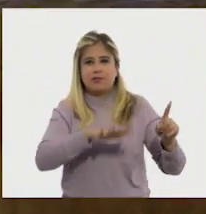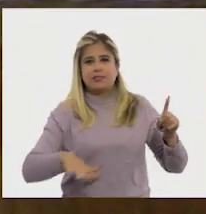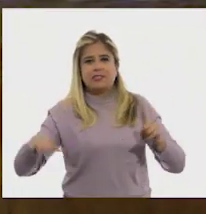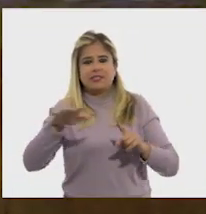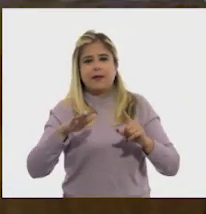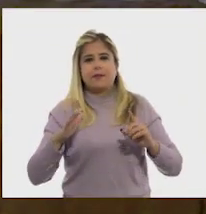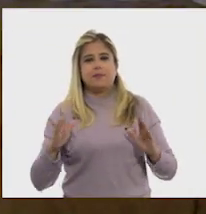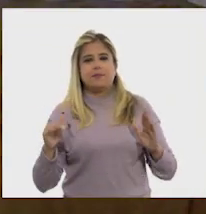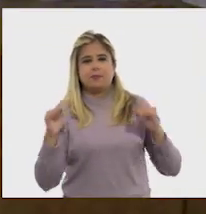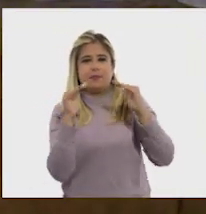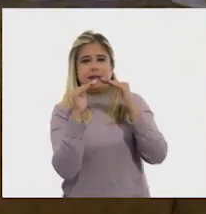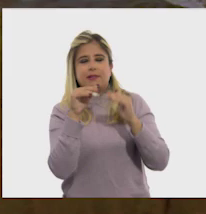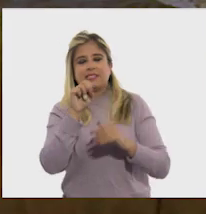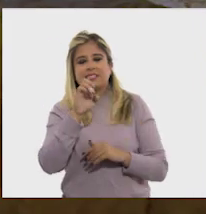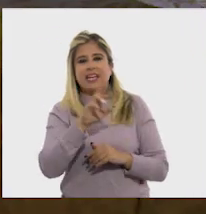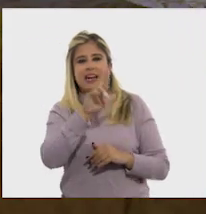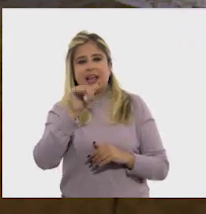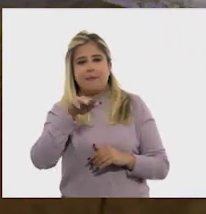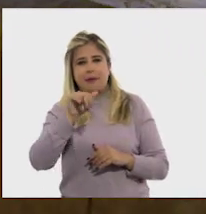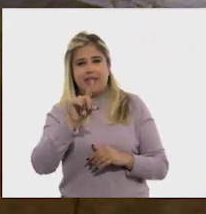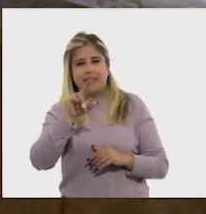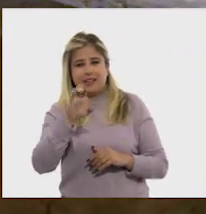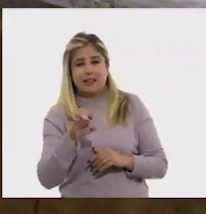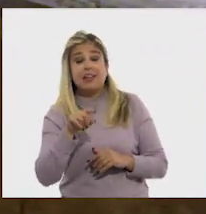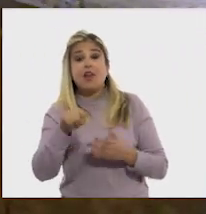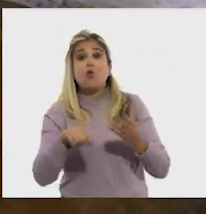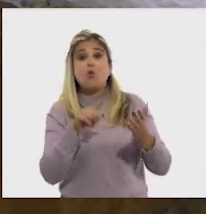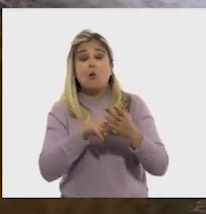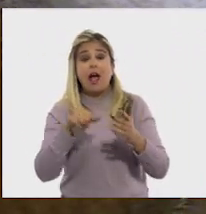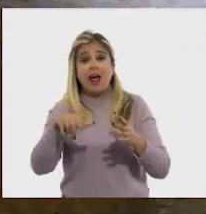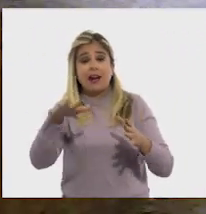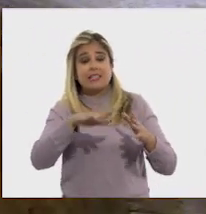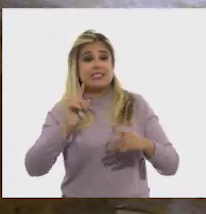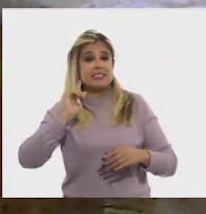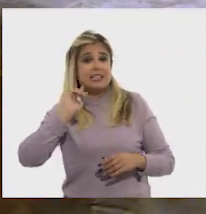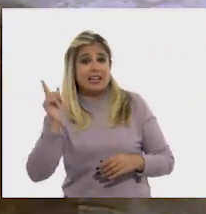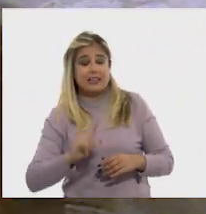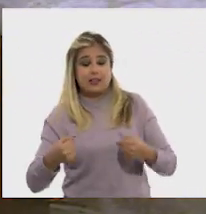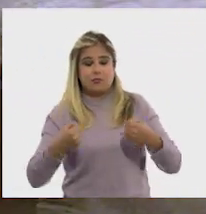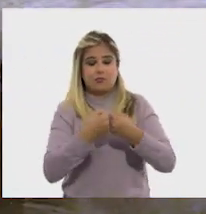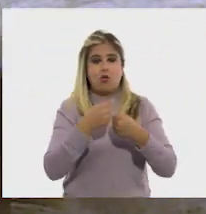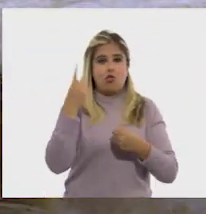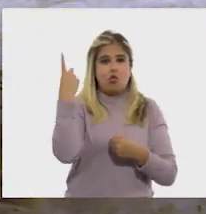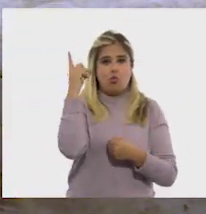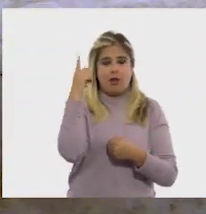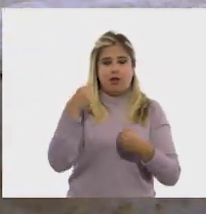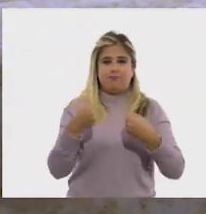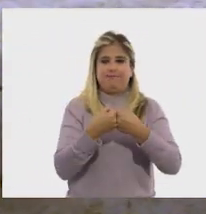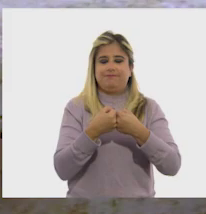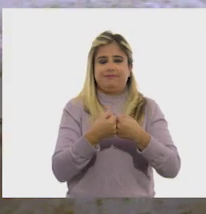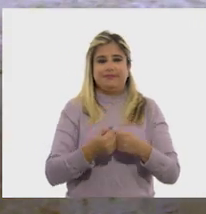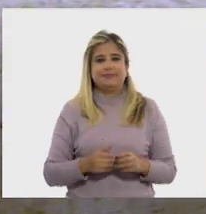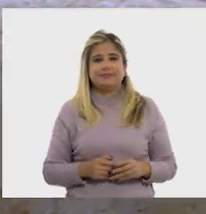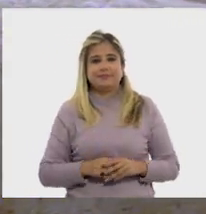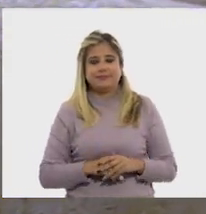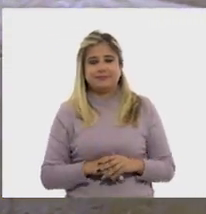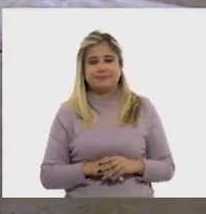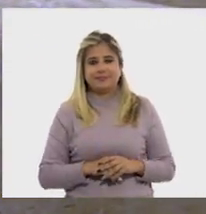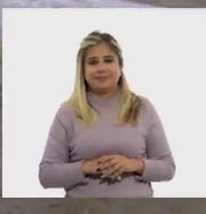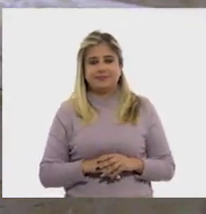Madre Occidental, en los límites de lo que ahora son los estados de Zacatecas y Durango.